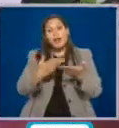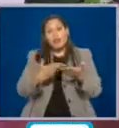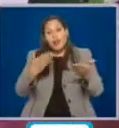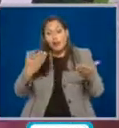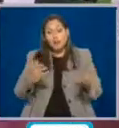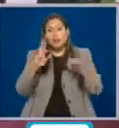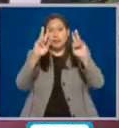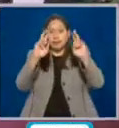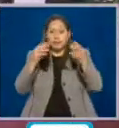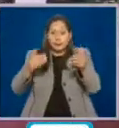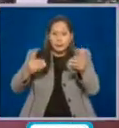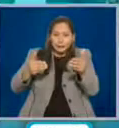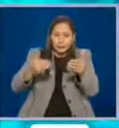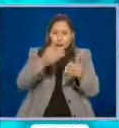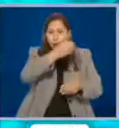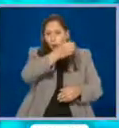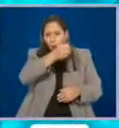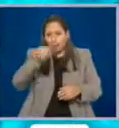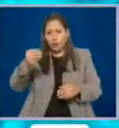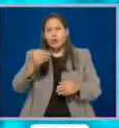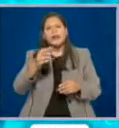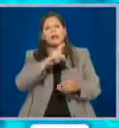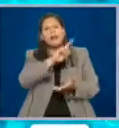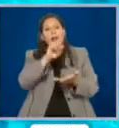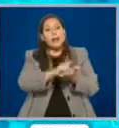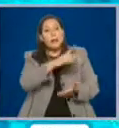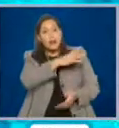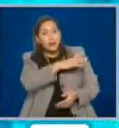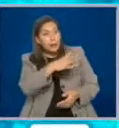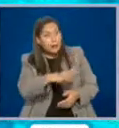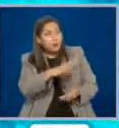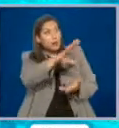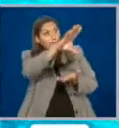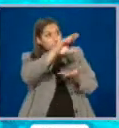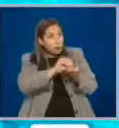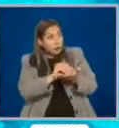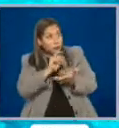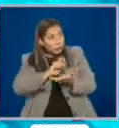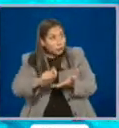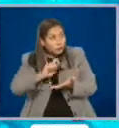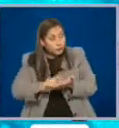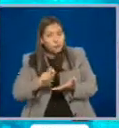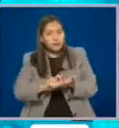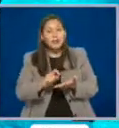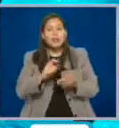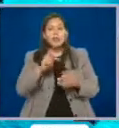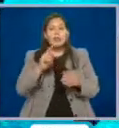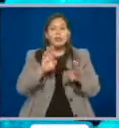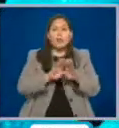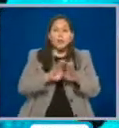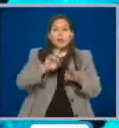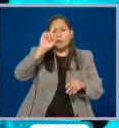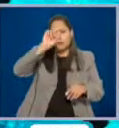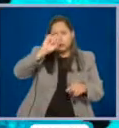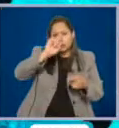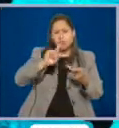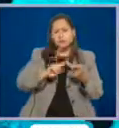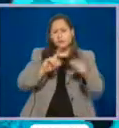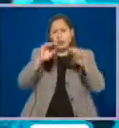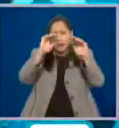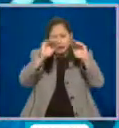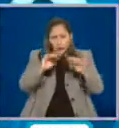ese tema con base en la ley general. Entonces estableceremos los principios, la estructura, las competencias,